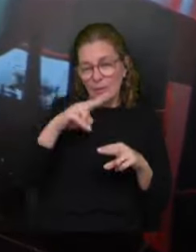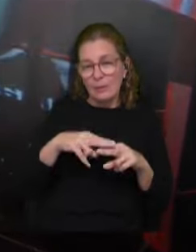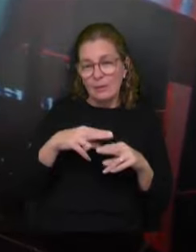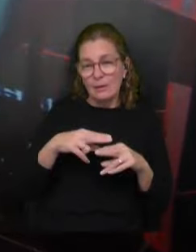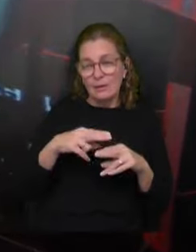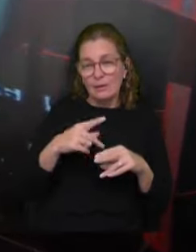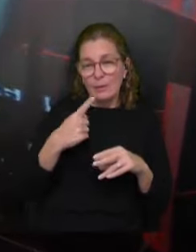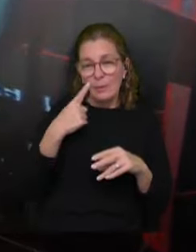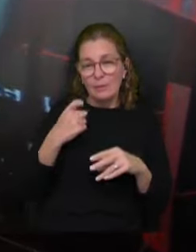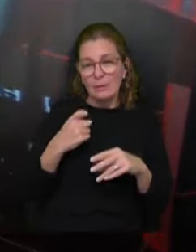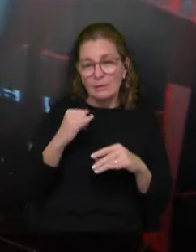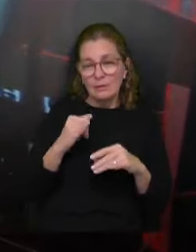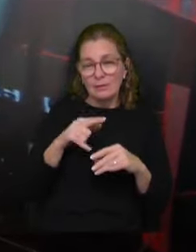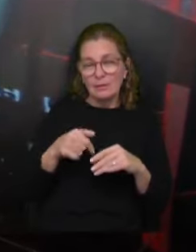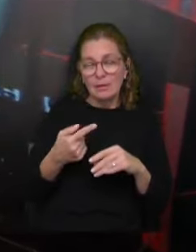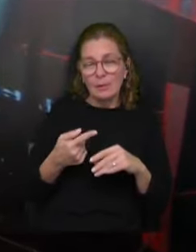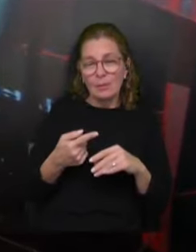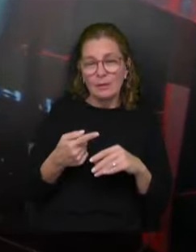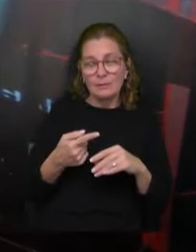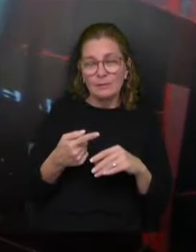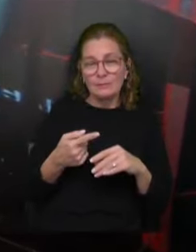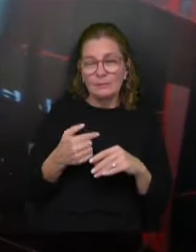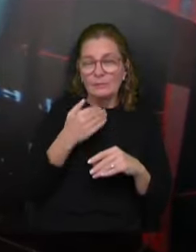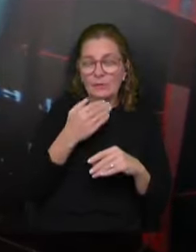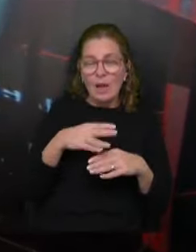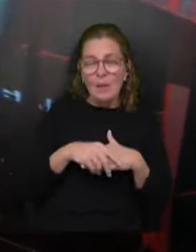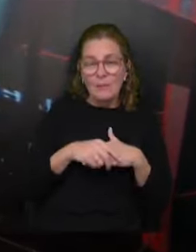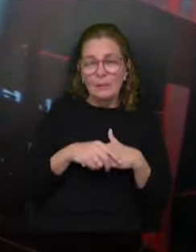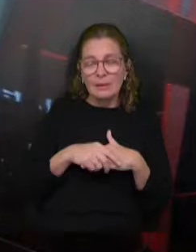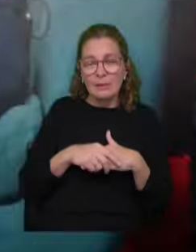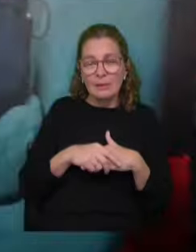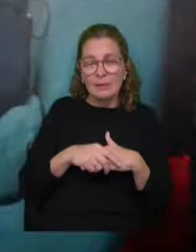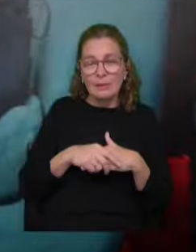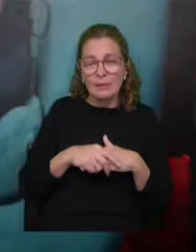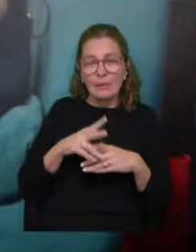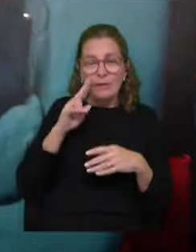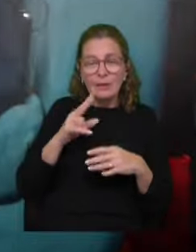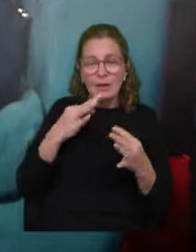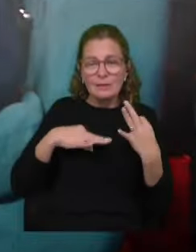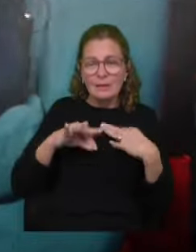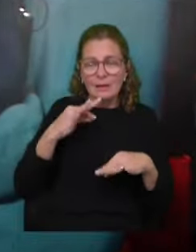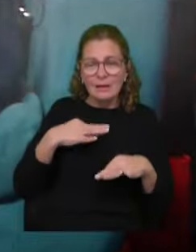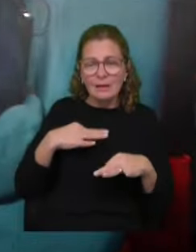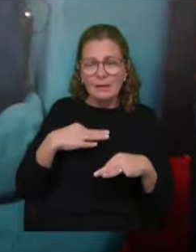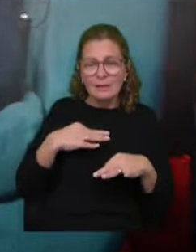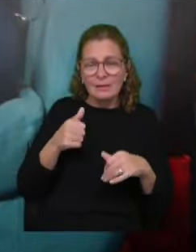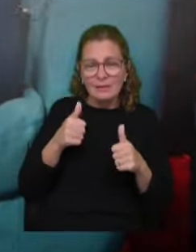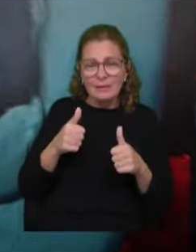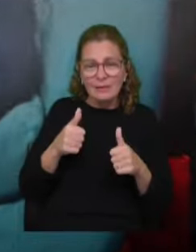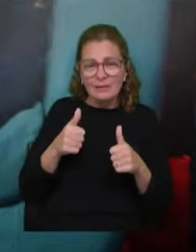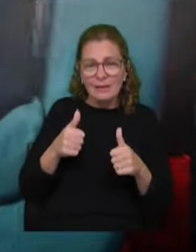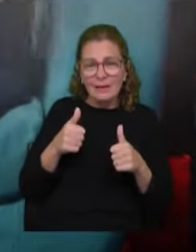Como que sí. Después, claro, no sé, amigos que me van a ver al teatro como dicen, ay, ¿qué? ¿Tú estás bien? Y yo, sí,